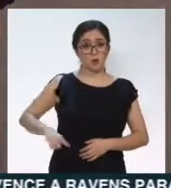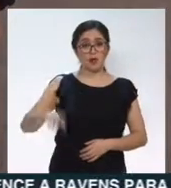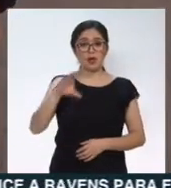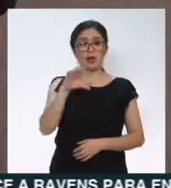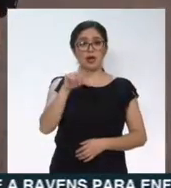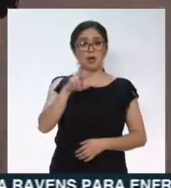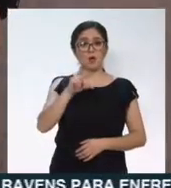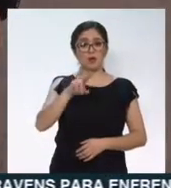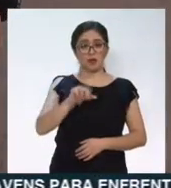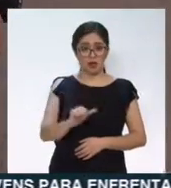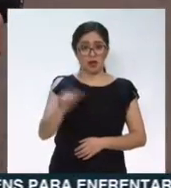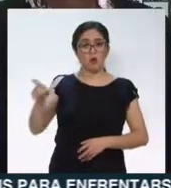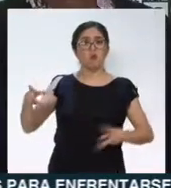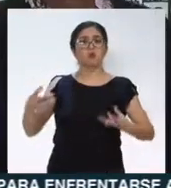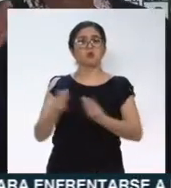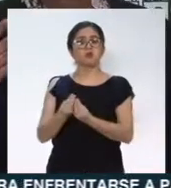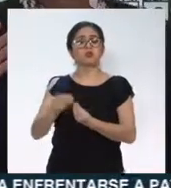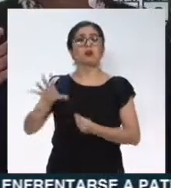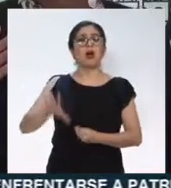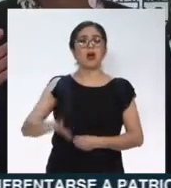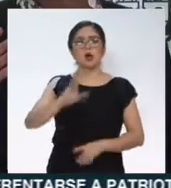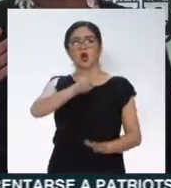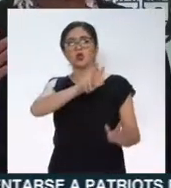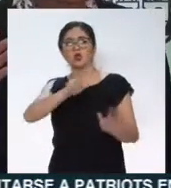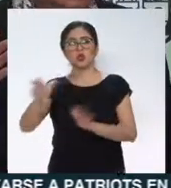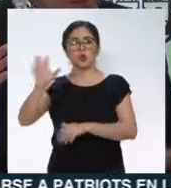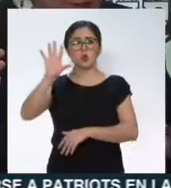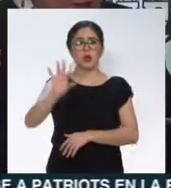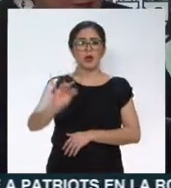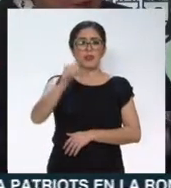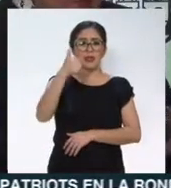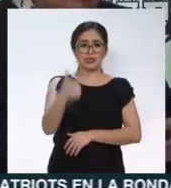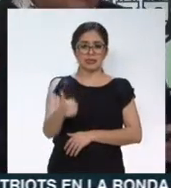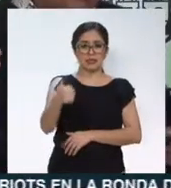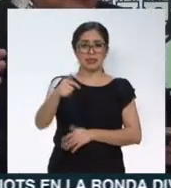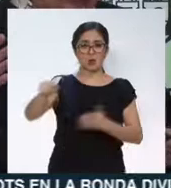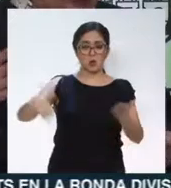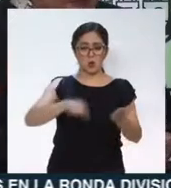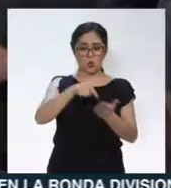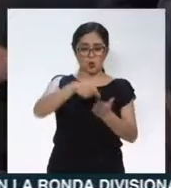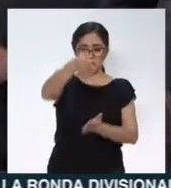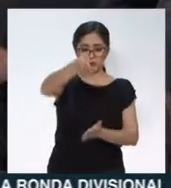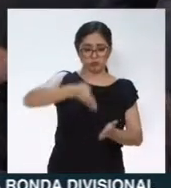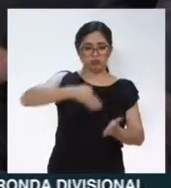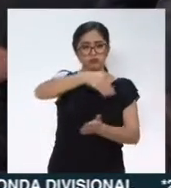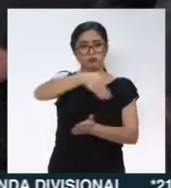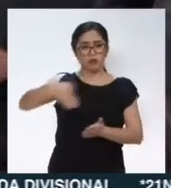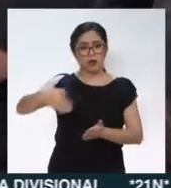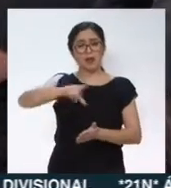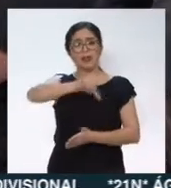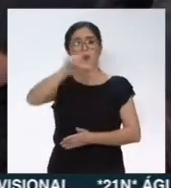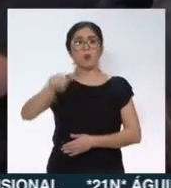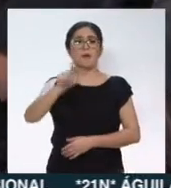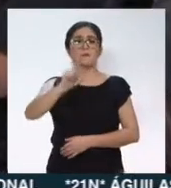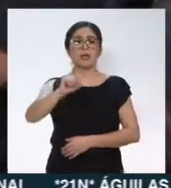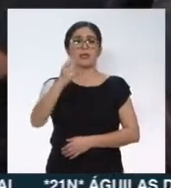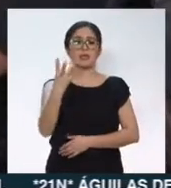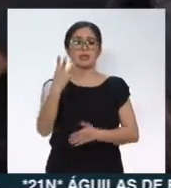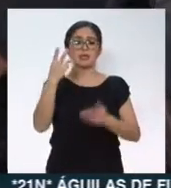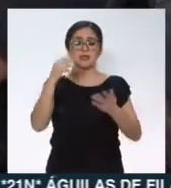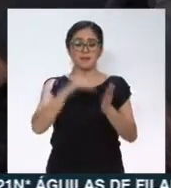Sheinbaum, indicó que la capital quedó dividida en 847 cuadrantes a cargo de 23,000 policías, de los